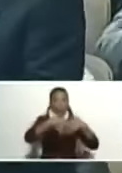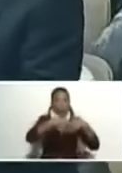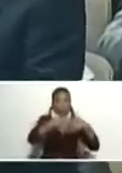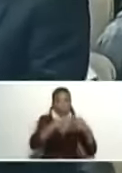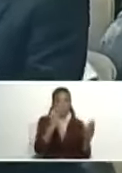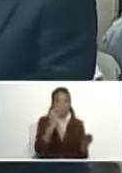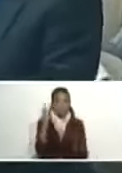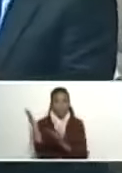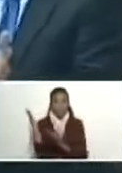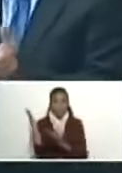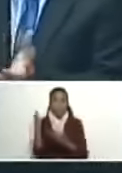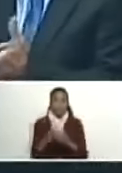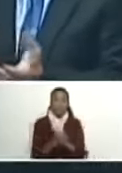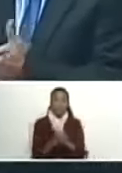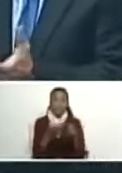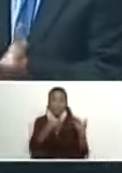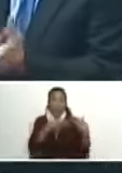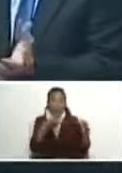Luigi Pisella,